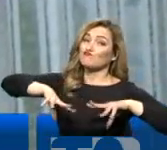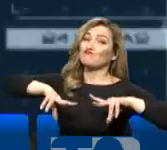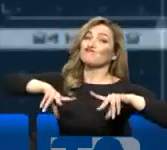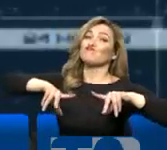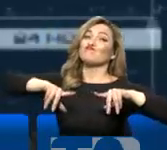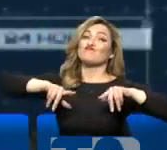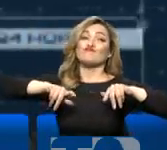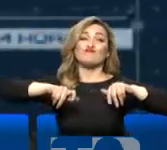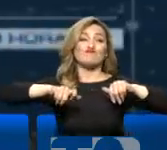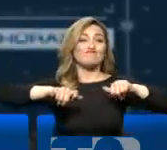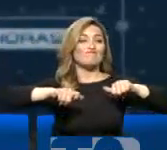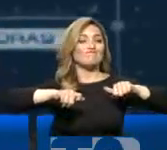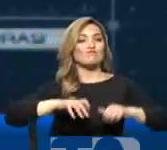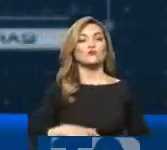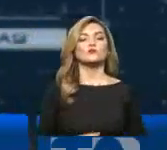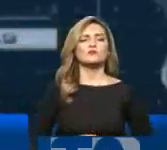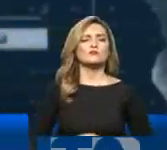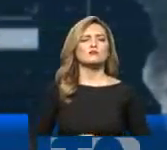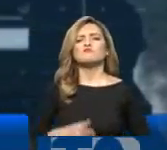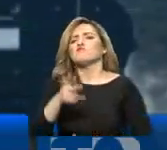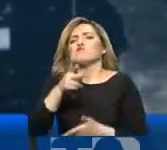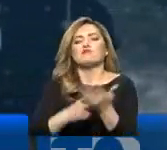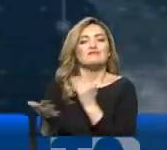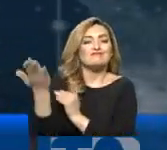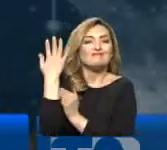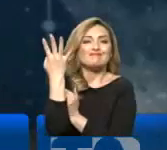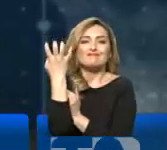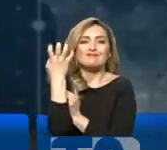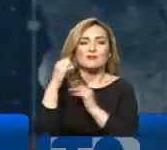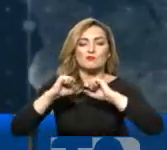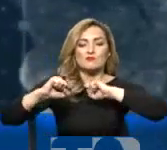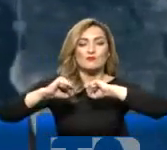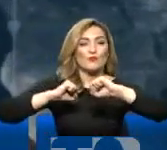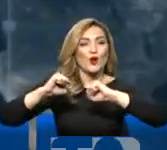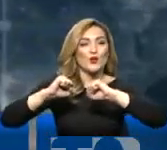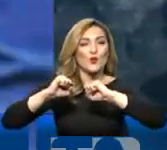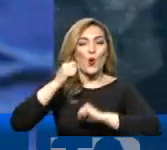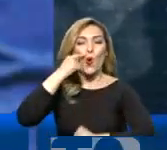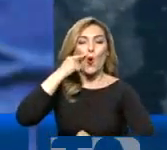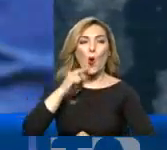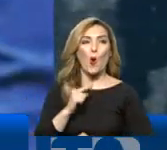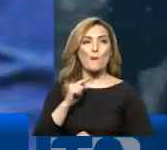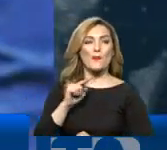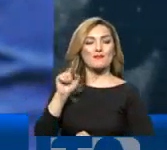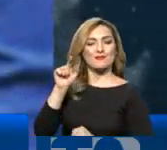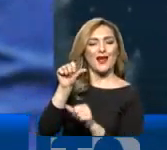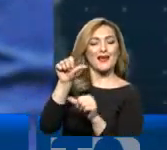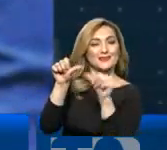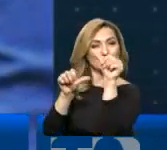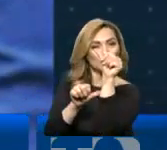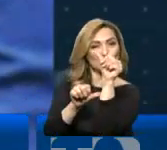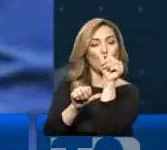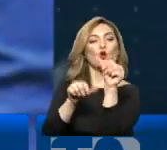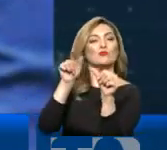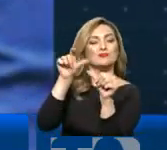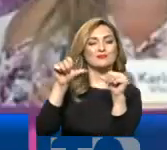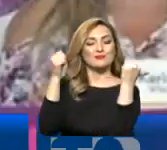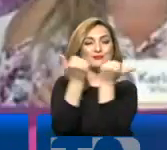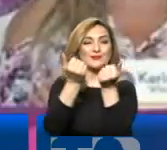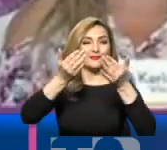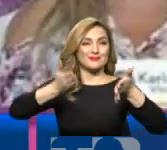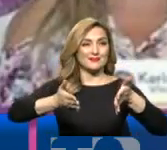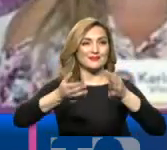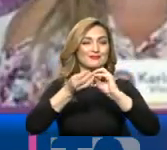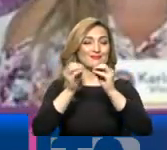corrupción. Las alarmas se encendieron el pasado 14 de mayo cuando Giancarlos Benavides, asesor del asambleísta Mendoza y directivo de su